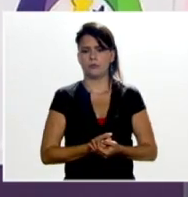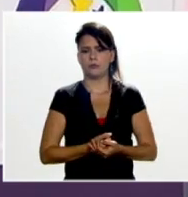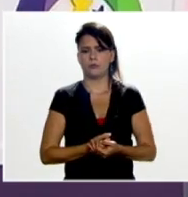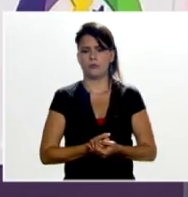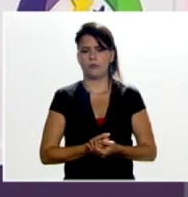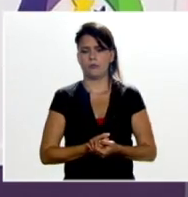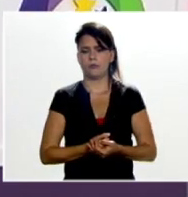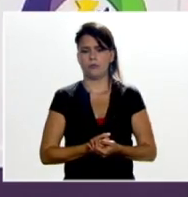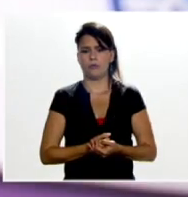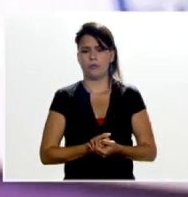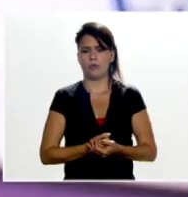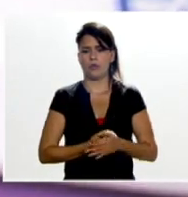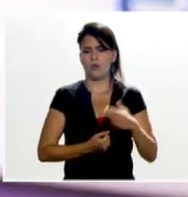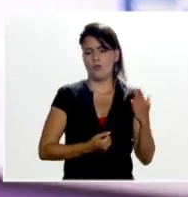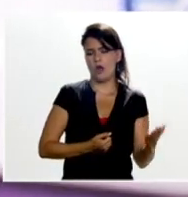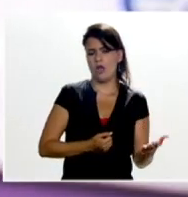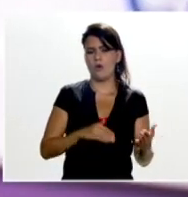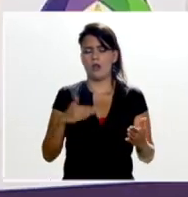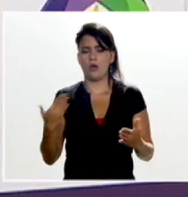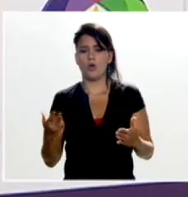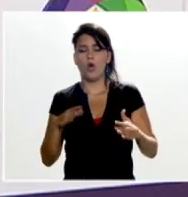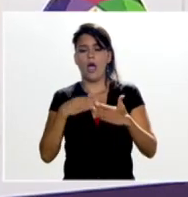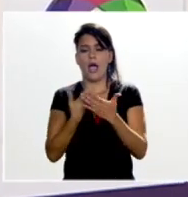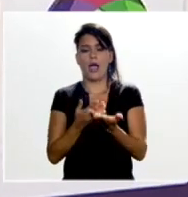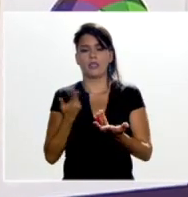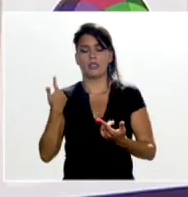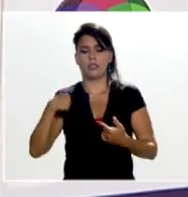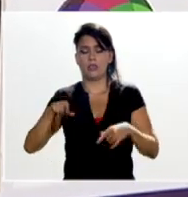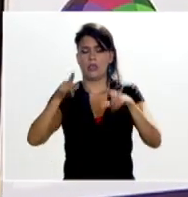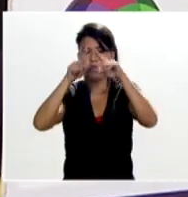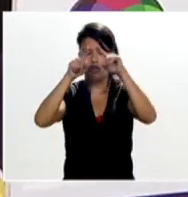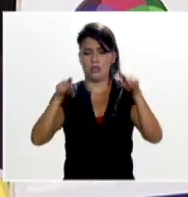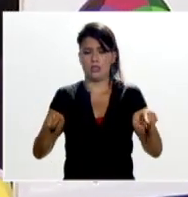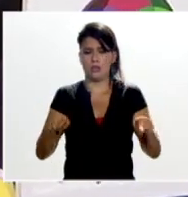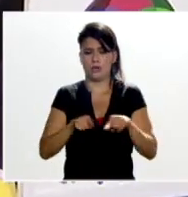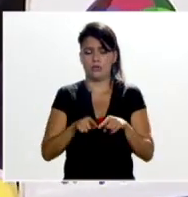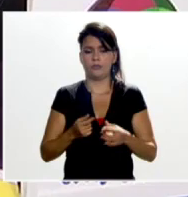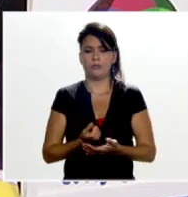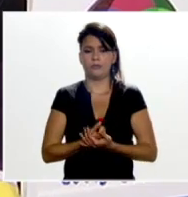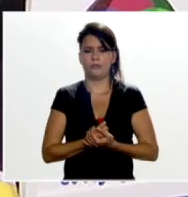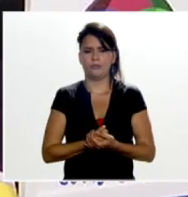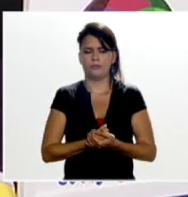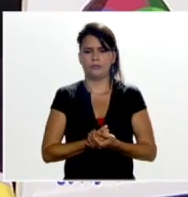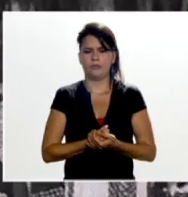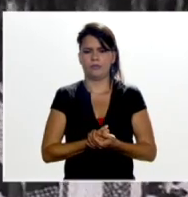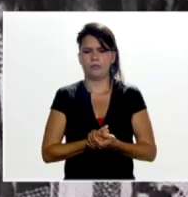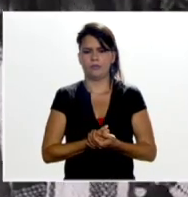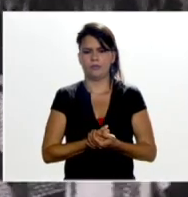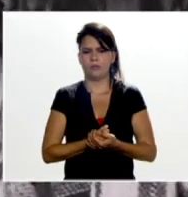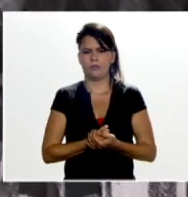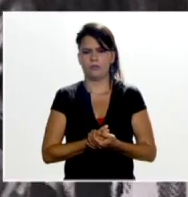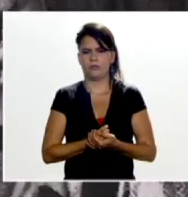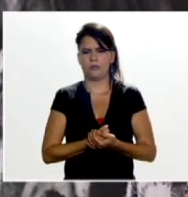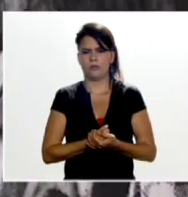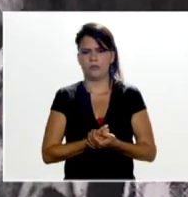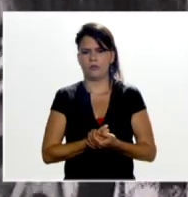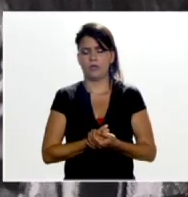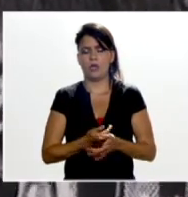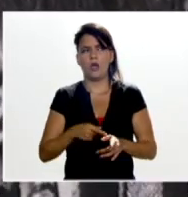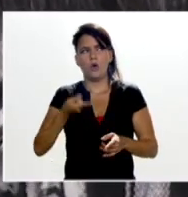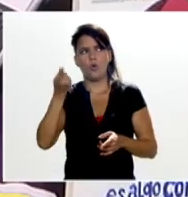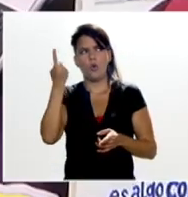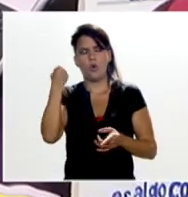De un lado y de otro hasta tener el triángulo. Y en el último de